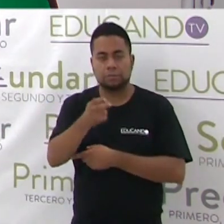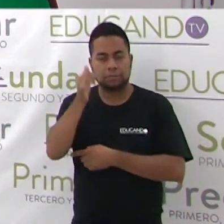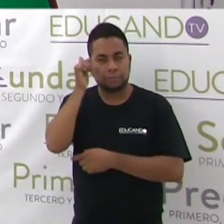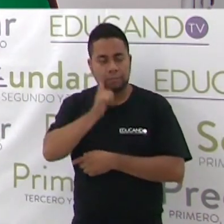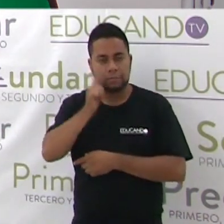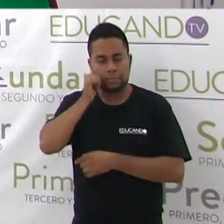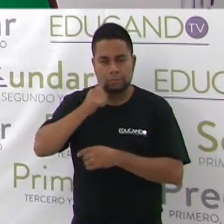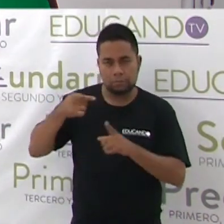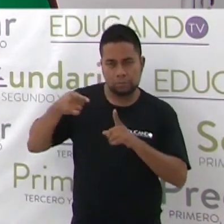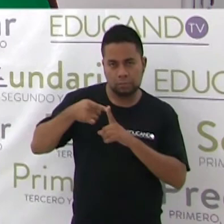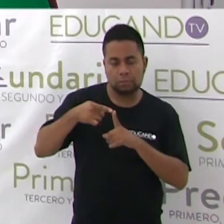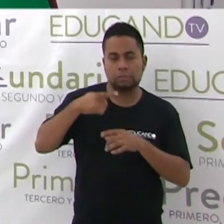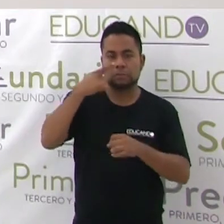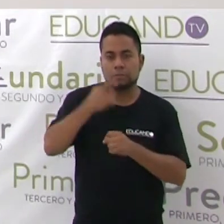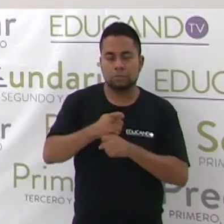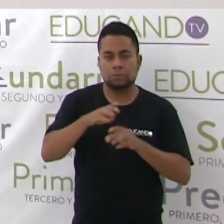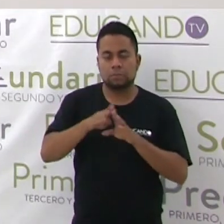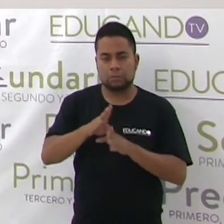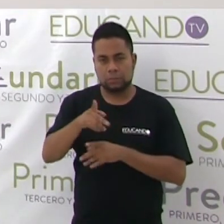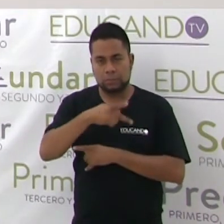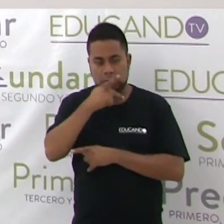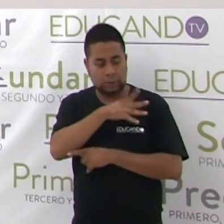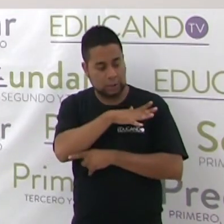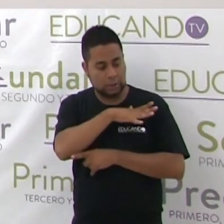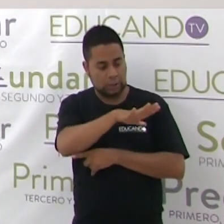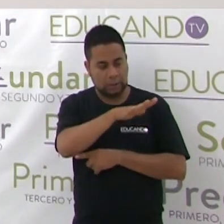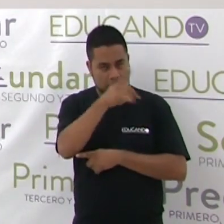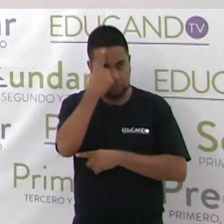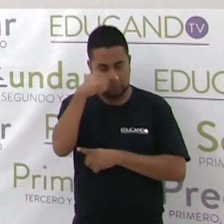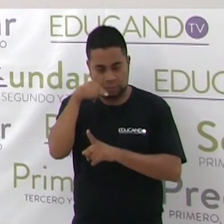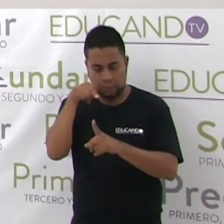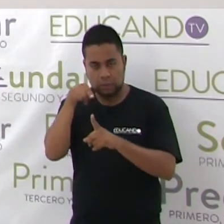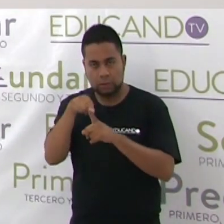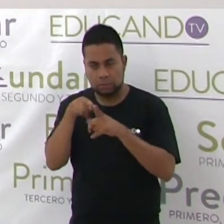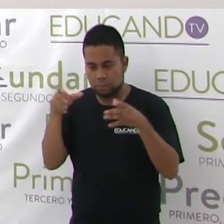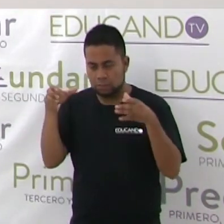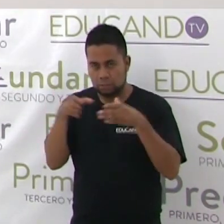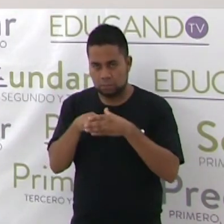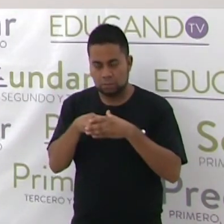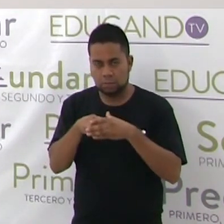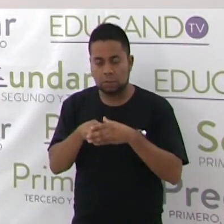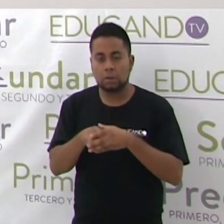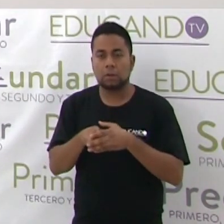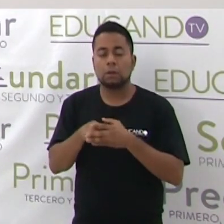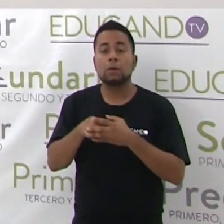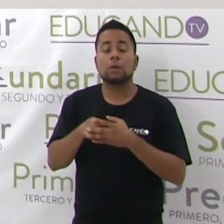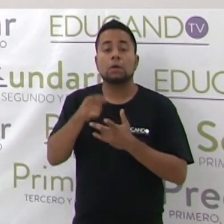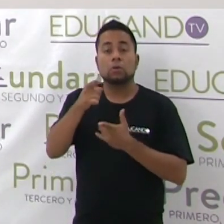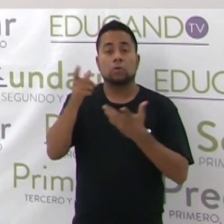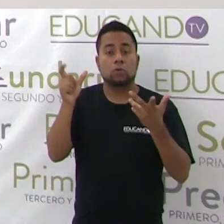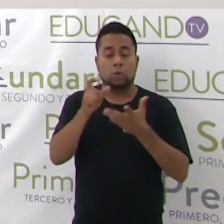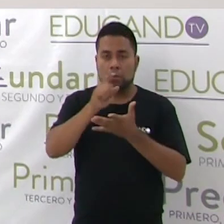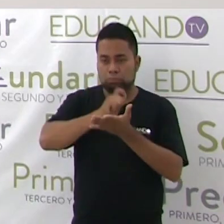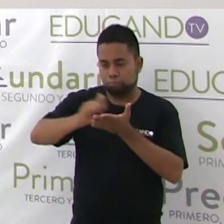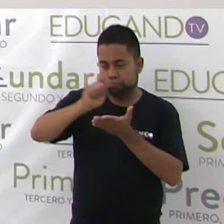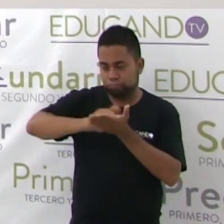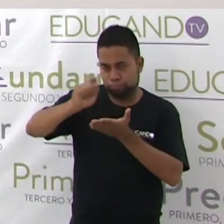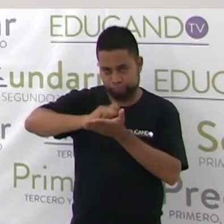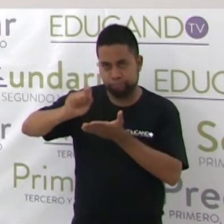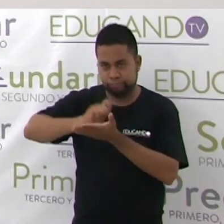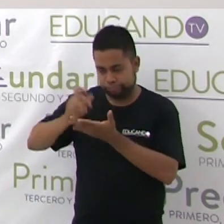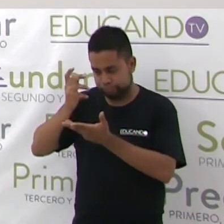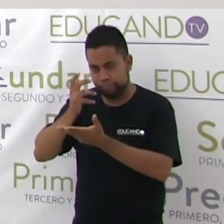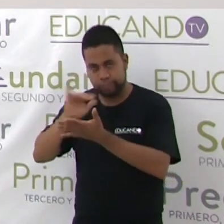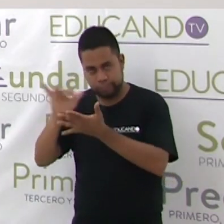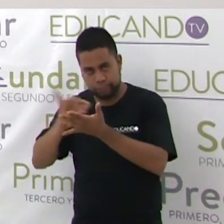enfocamos primero en hablar de lo general para llegar a lo particular. Cuando tú elabores tu texto argumentativo